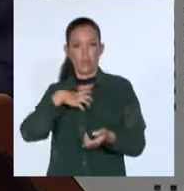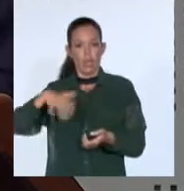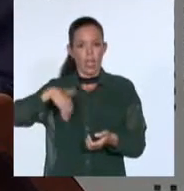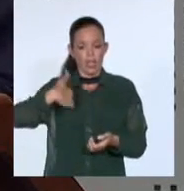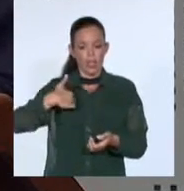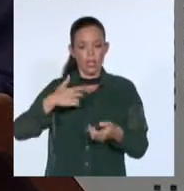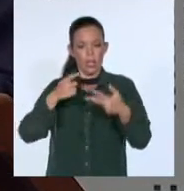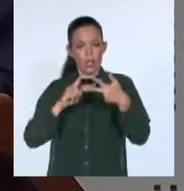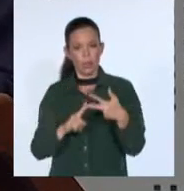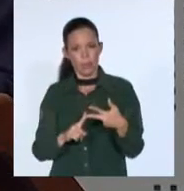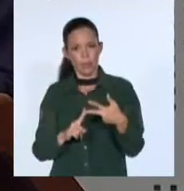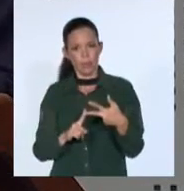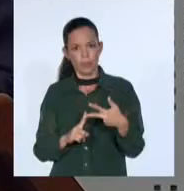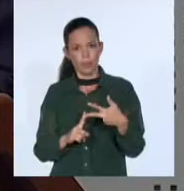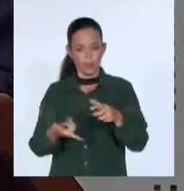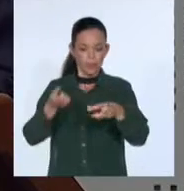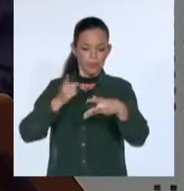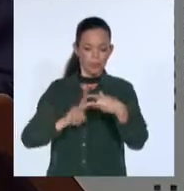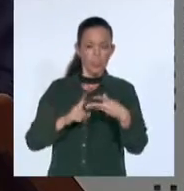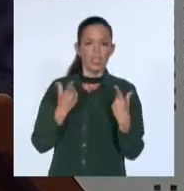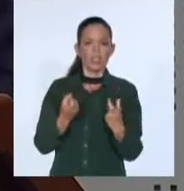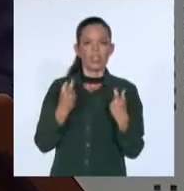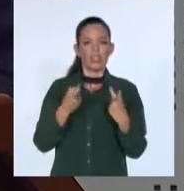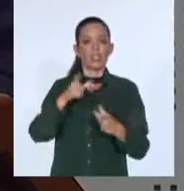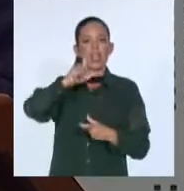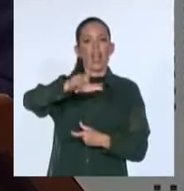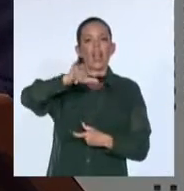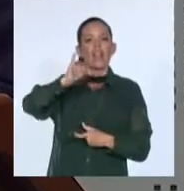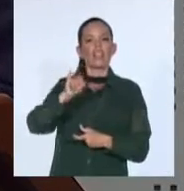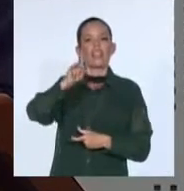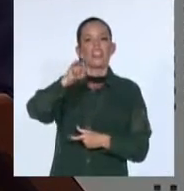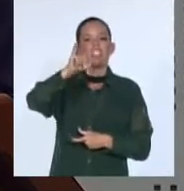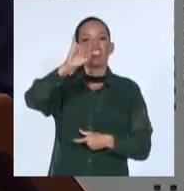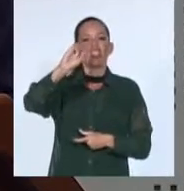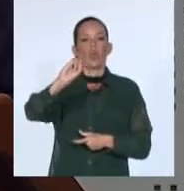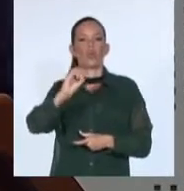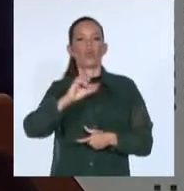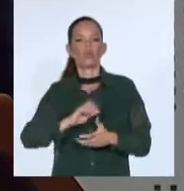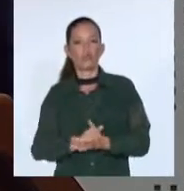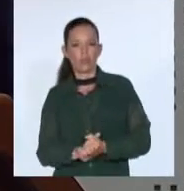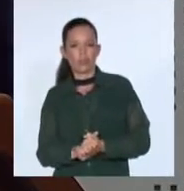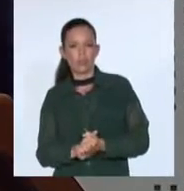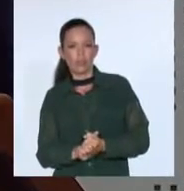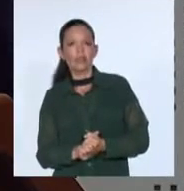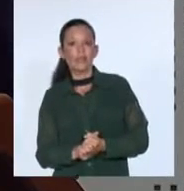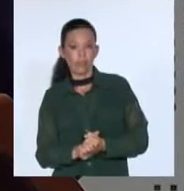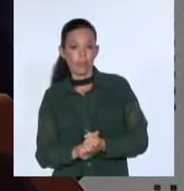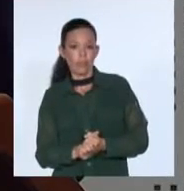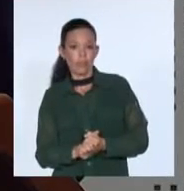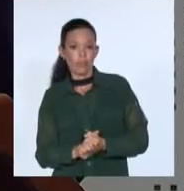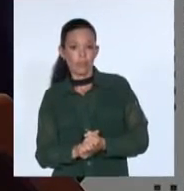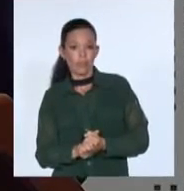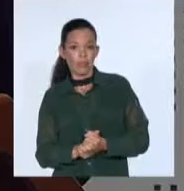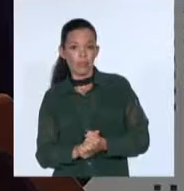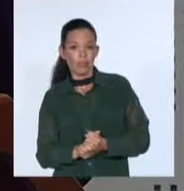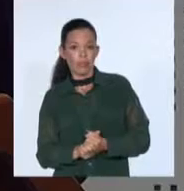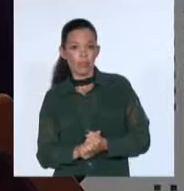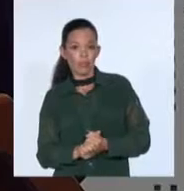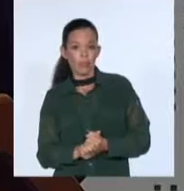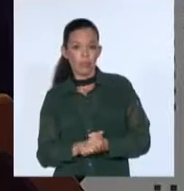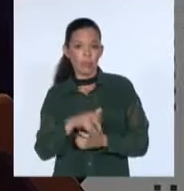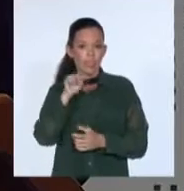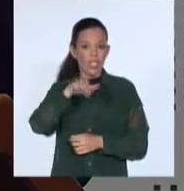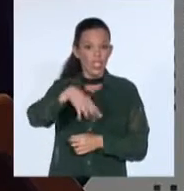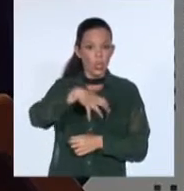Necesitan del litio. Pues sépanlo todos, las 2/3 partes del litio del mundo se concentran